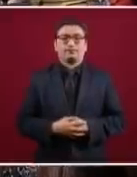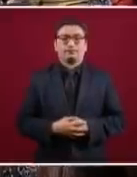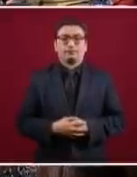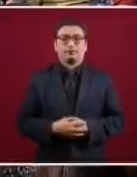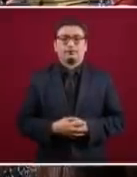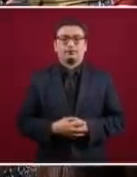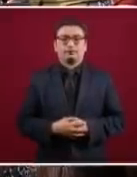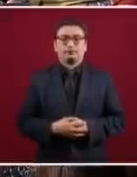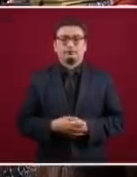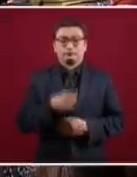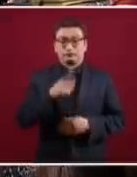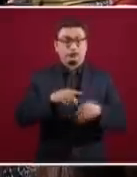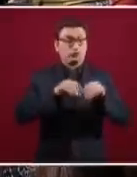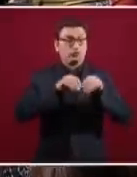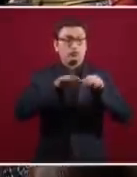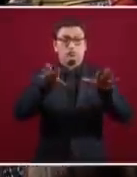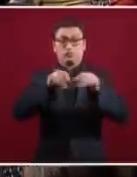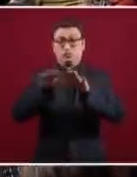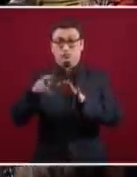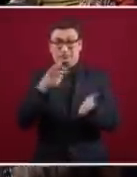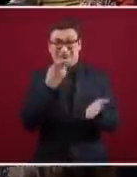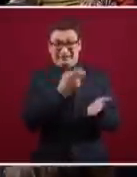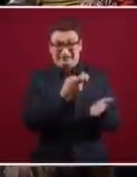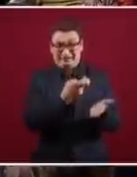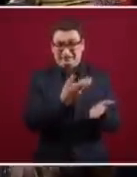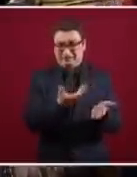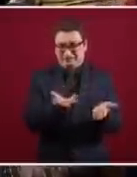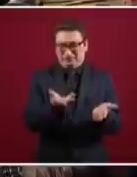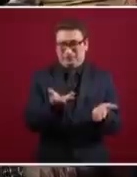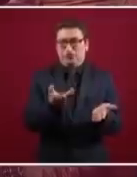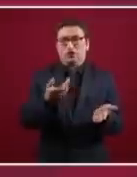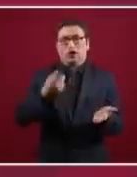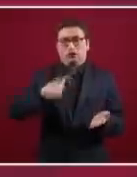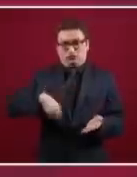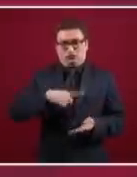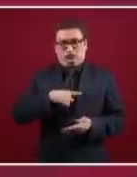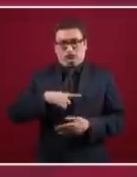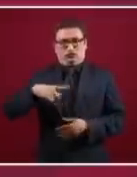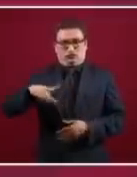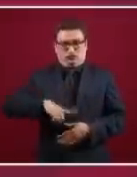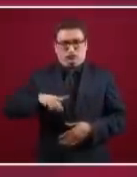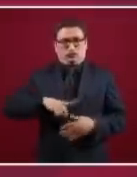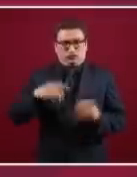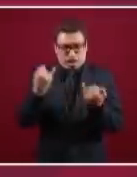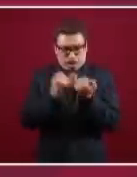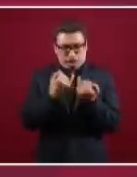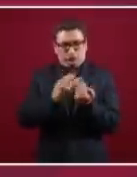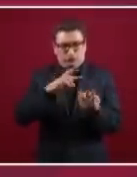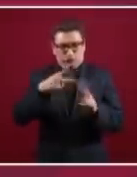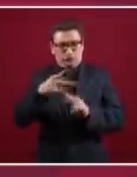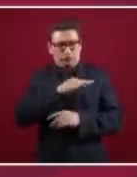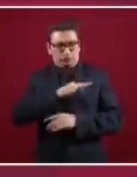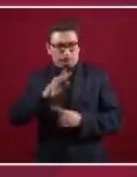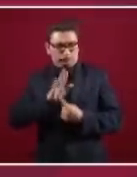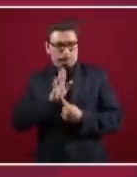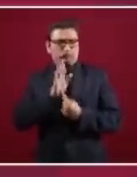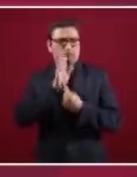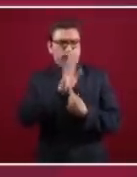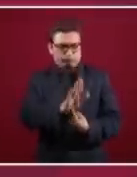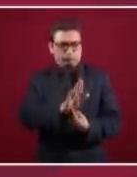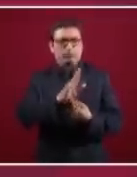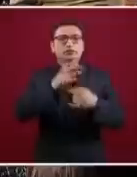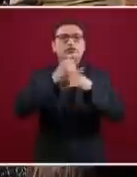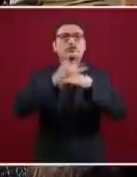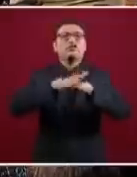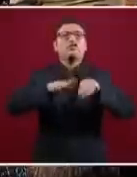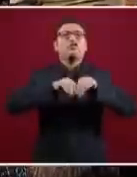se publican estas cosas nosotros tenemos el derecho de dar a